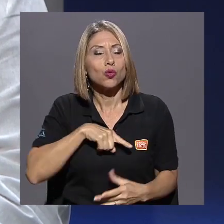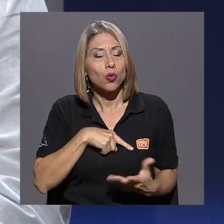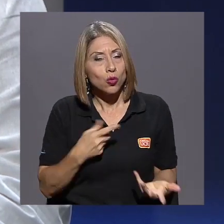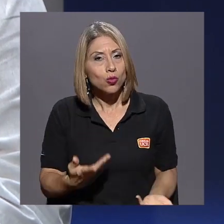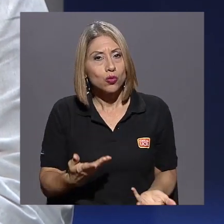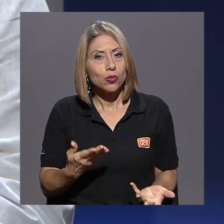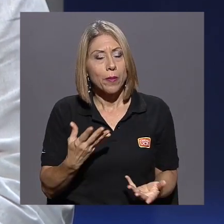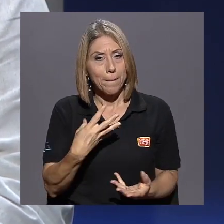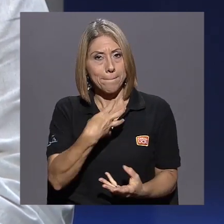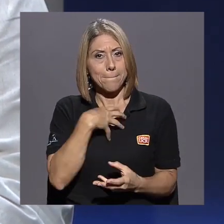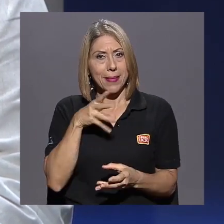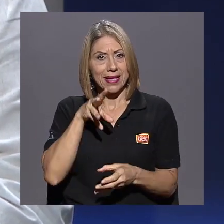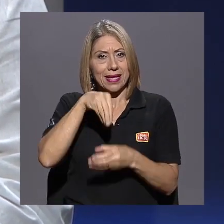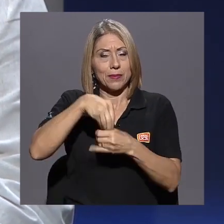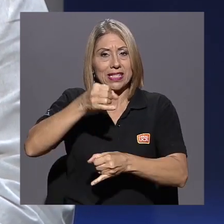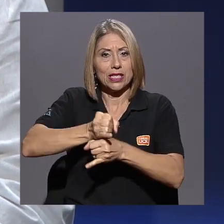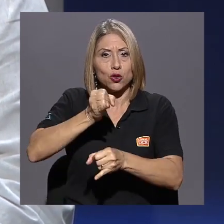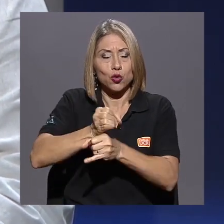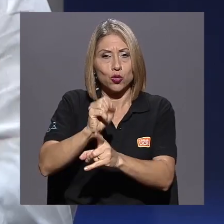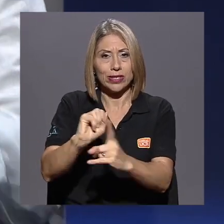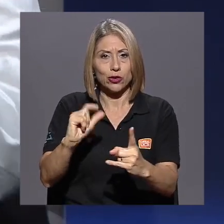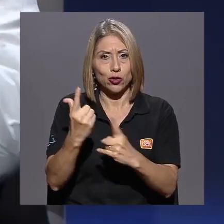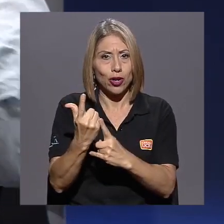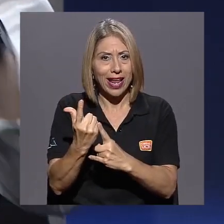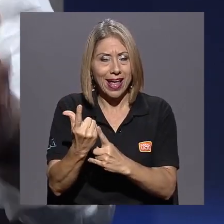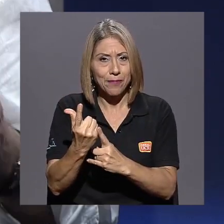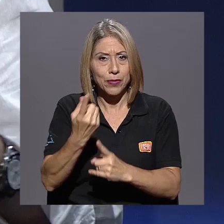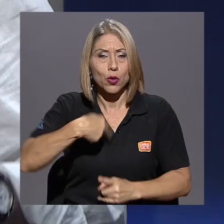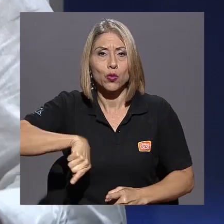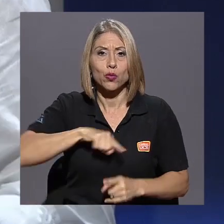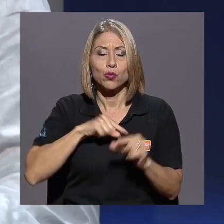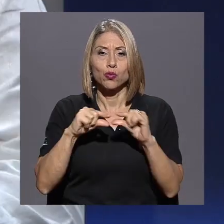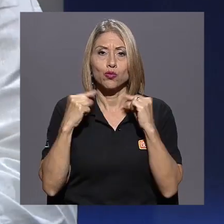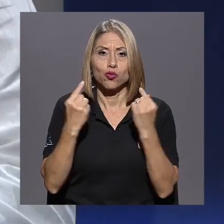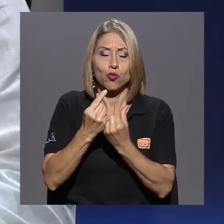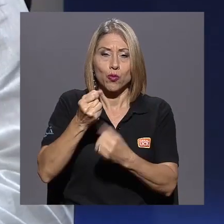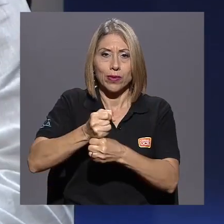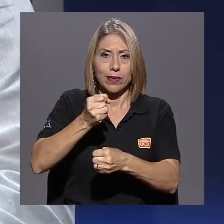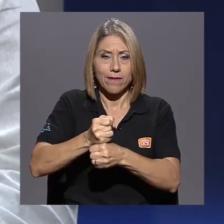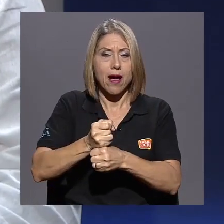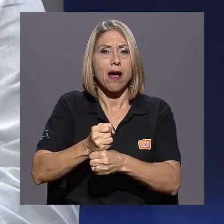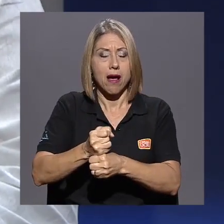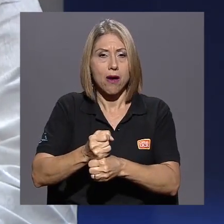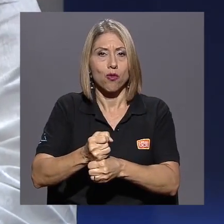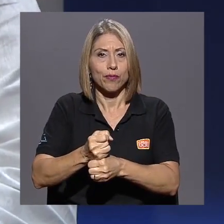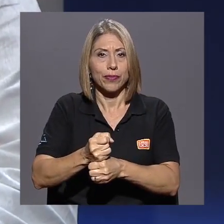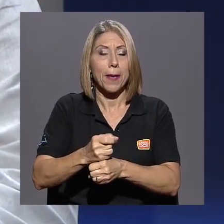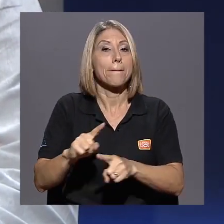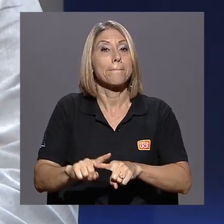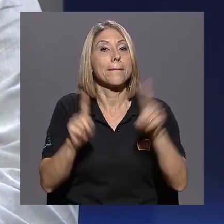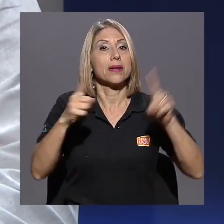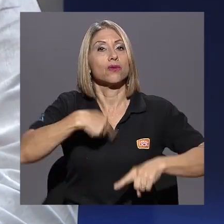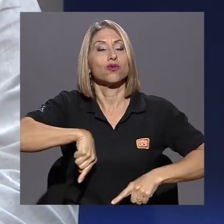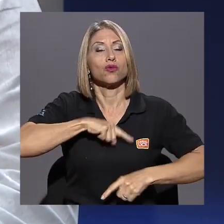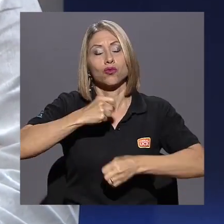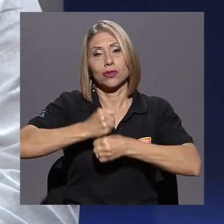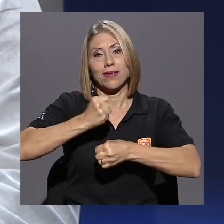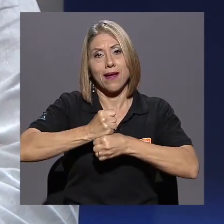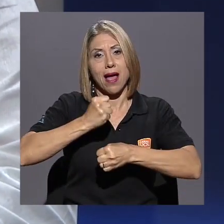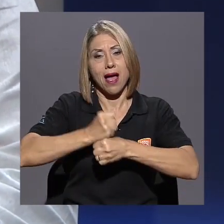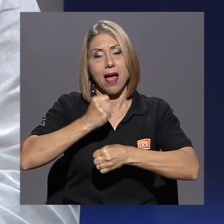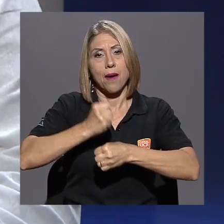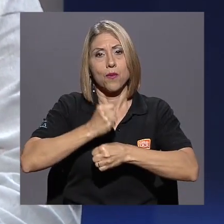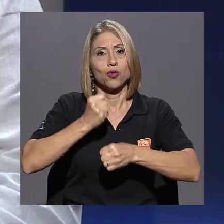pertenecemos al instituto de sociología nuestro grupo de trabajo pero somos trabajamos